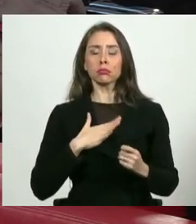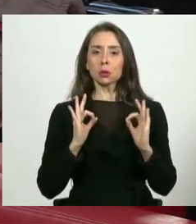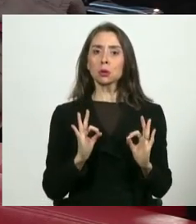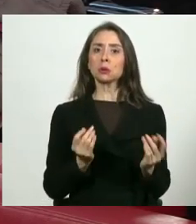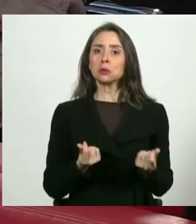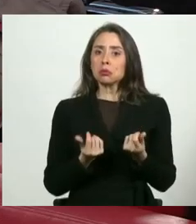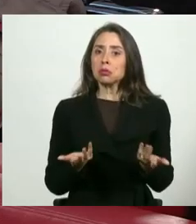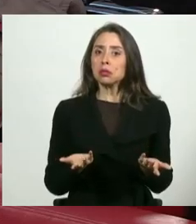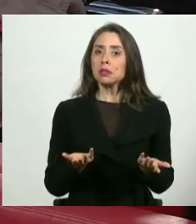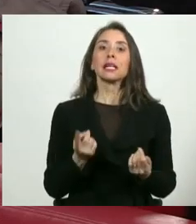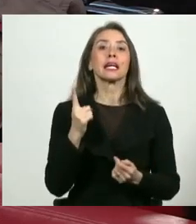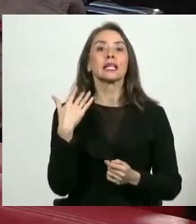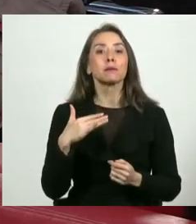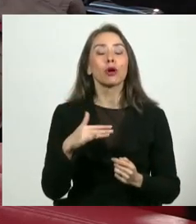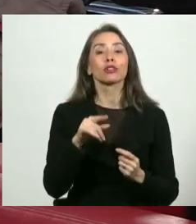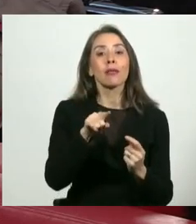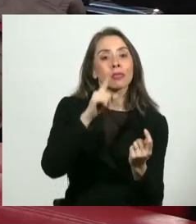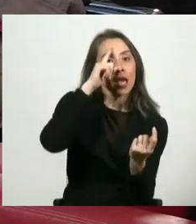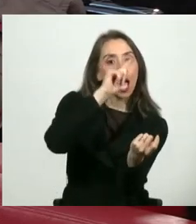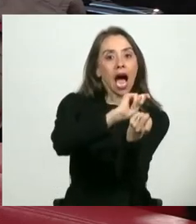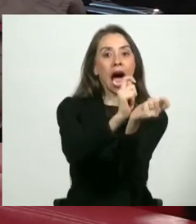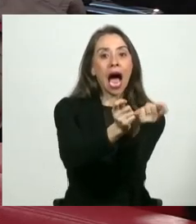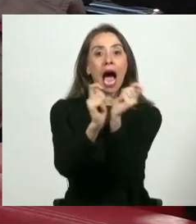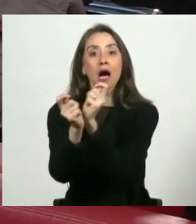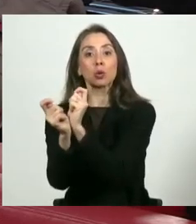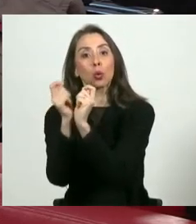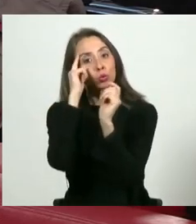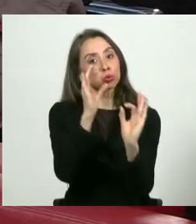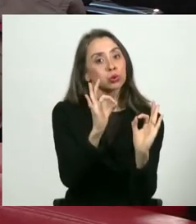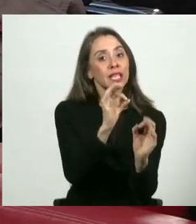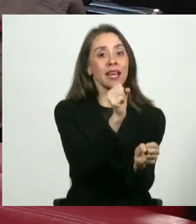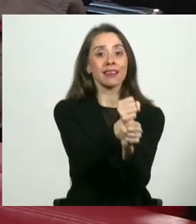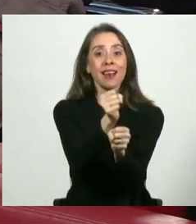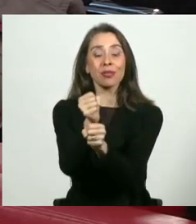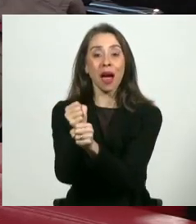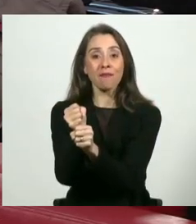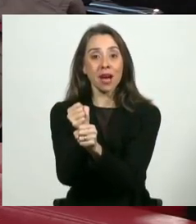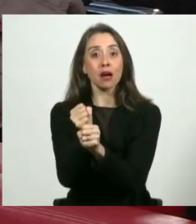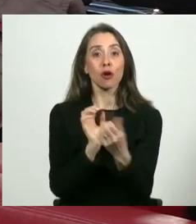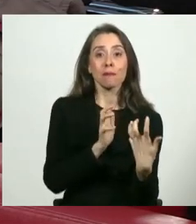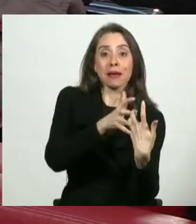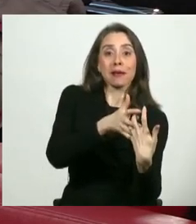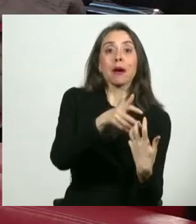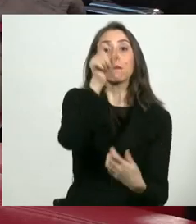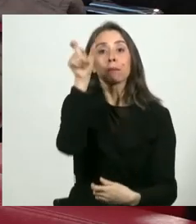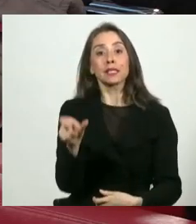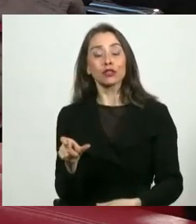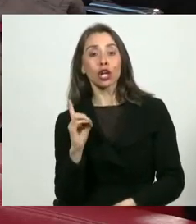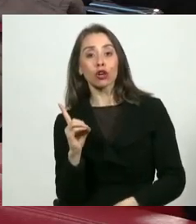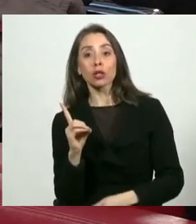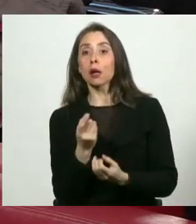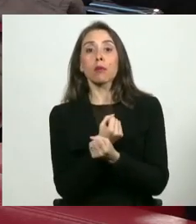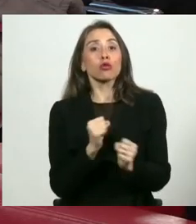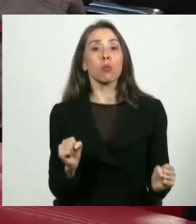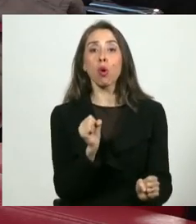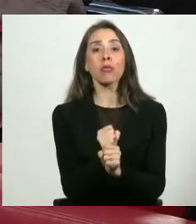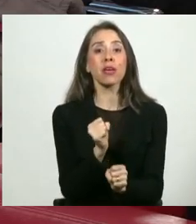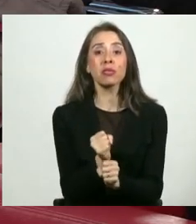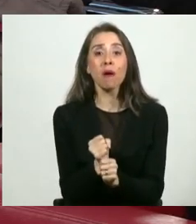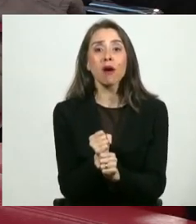importante. Los ajustes razonables en los trabajos. Muchas veces las personas con discapacidad no pueden